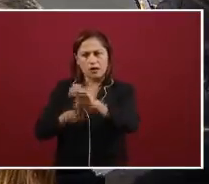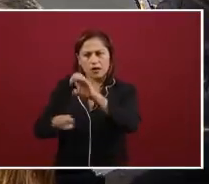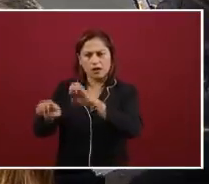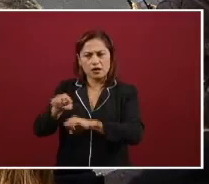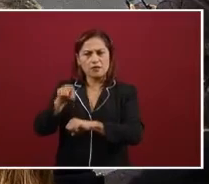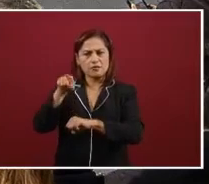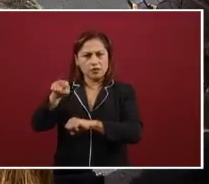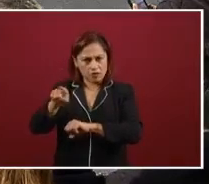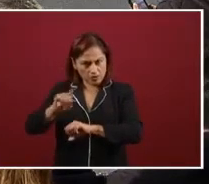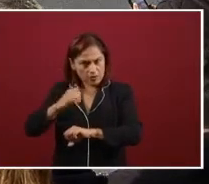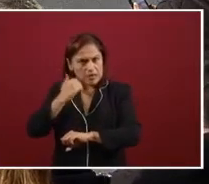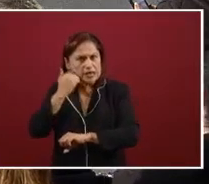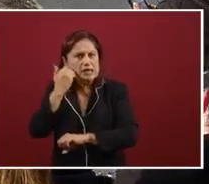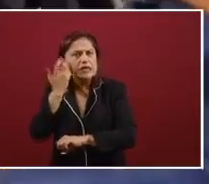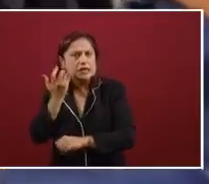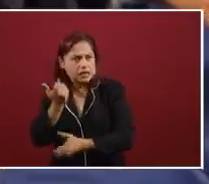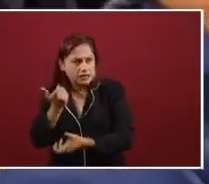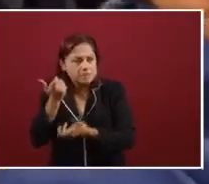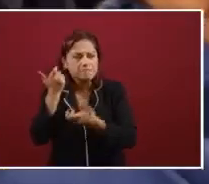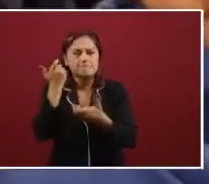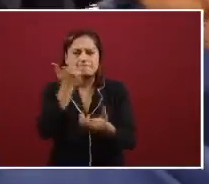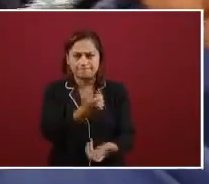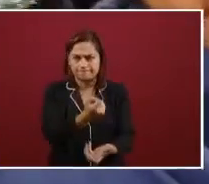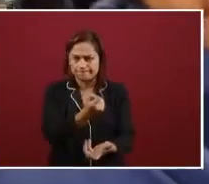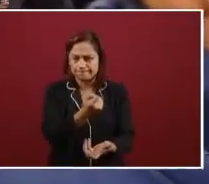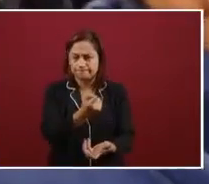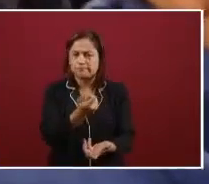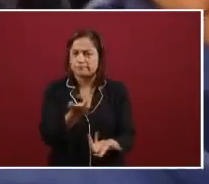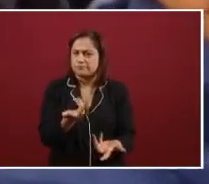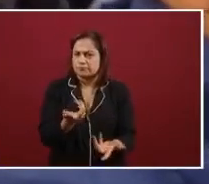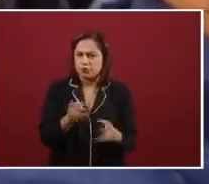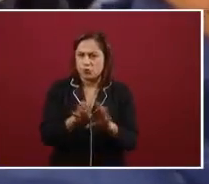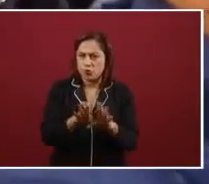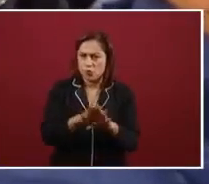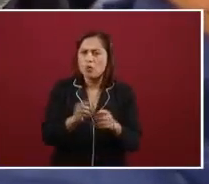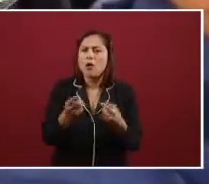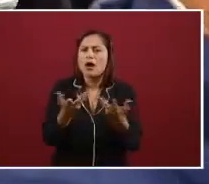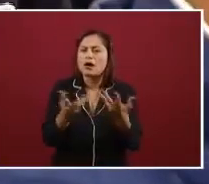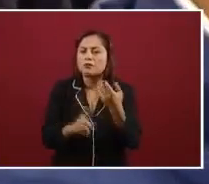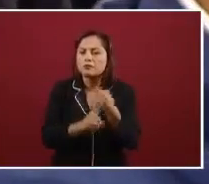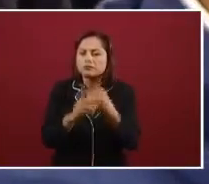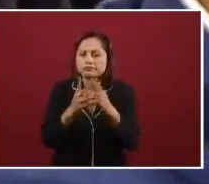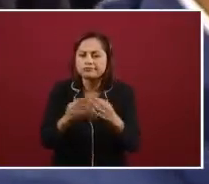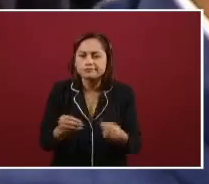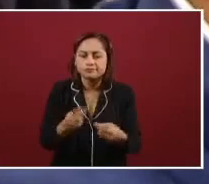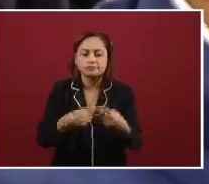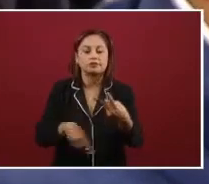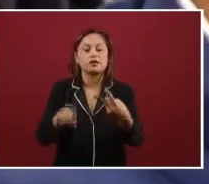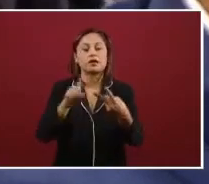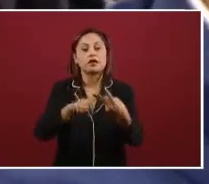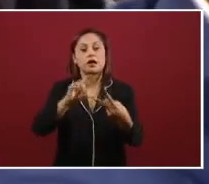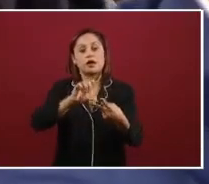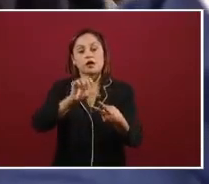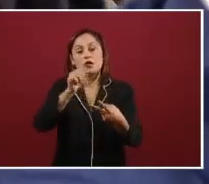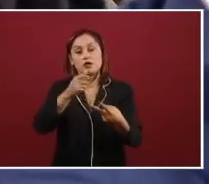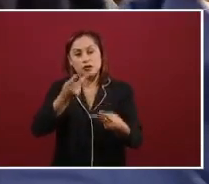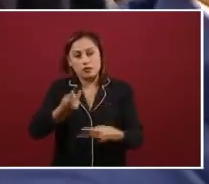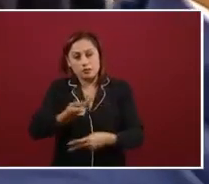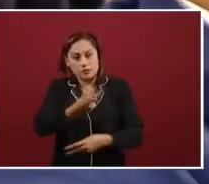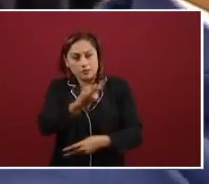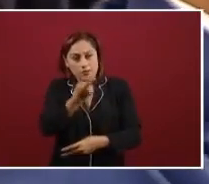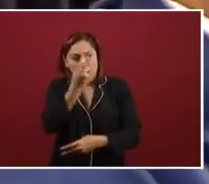el dinero e inviertan? Ese sería el primer tema. El segundo, preguntarle su opinión sobre esta